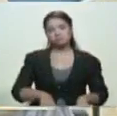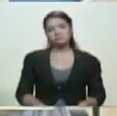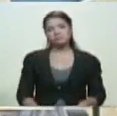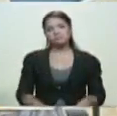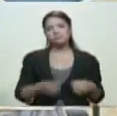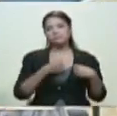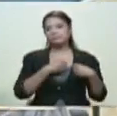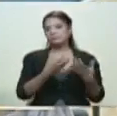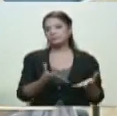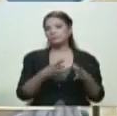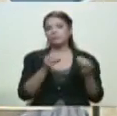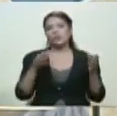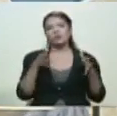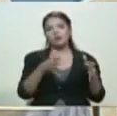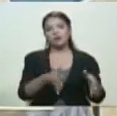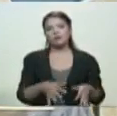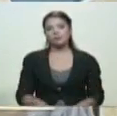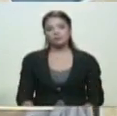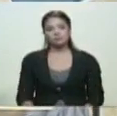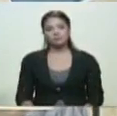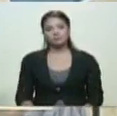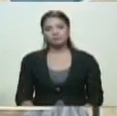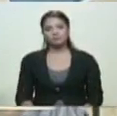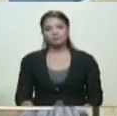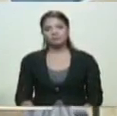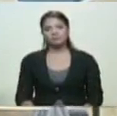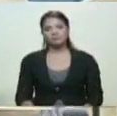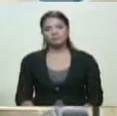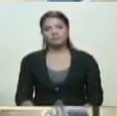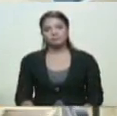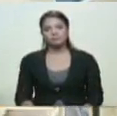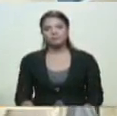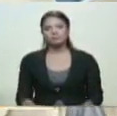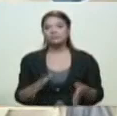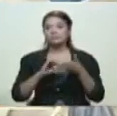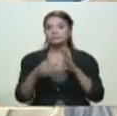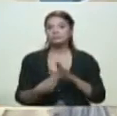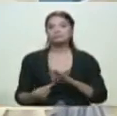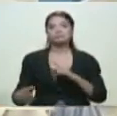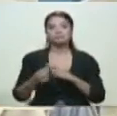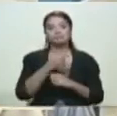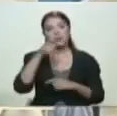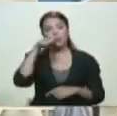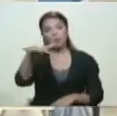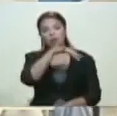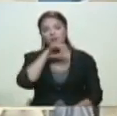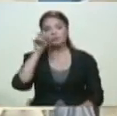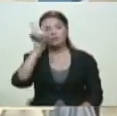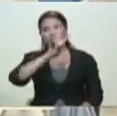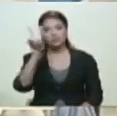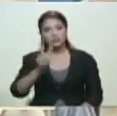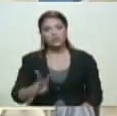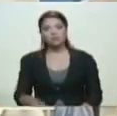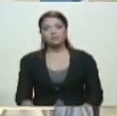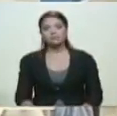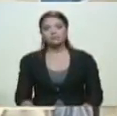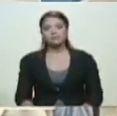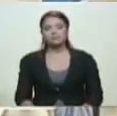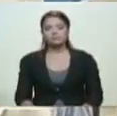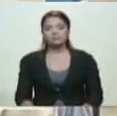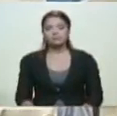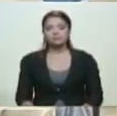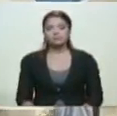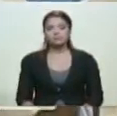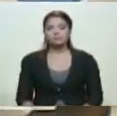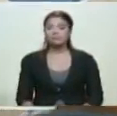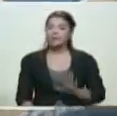dando ese regalo, que es perjudicar al pueblo de Venezuela. Eso es